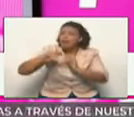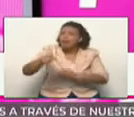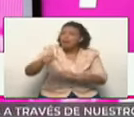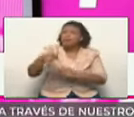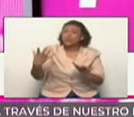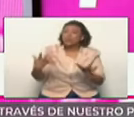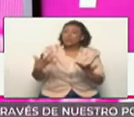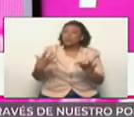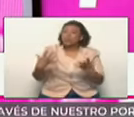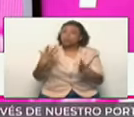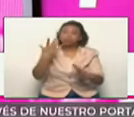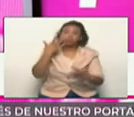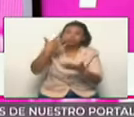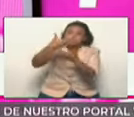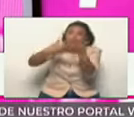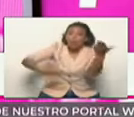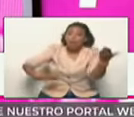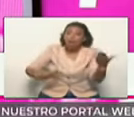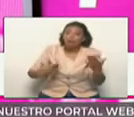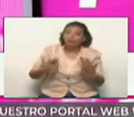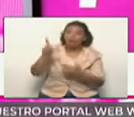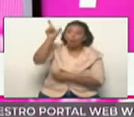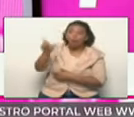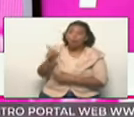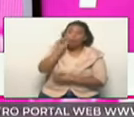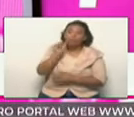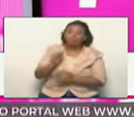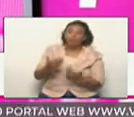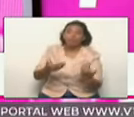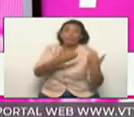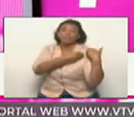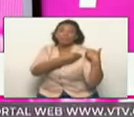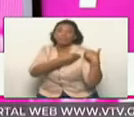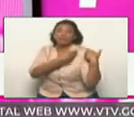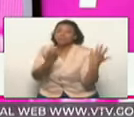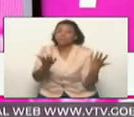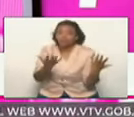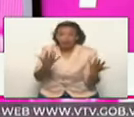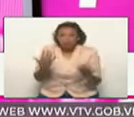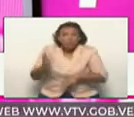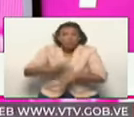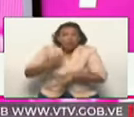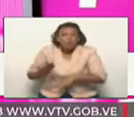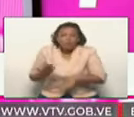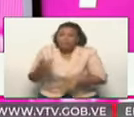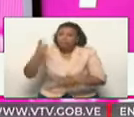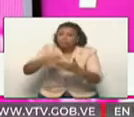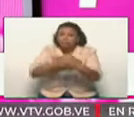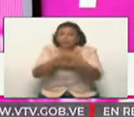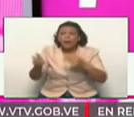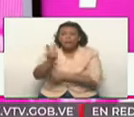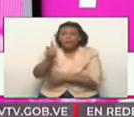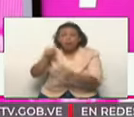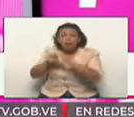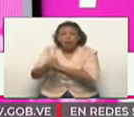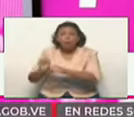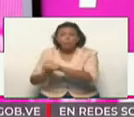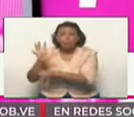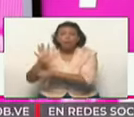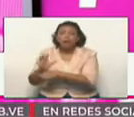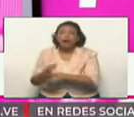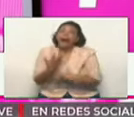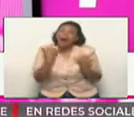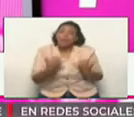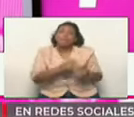se escape por las ramas de la responsabilidad, ¿no? Pero mi